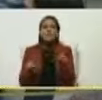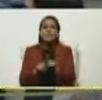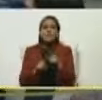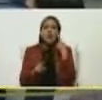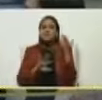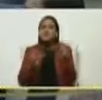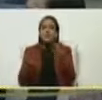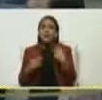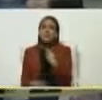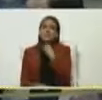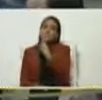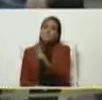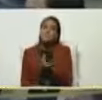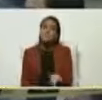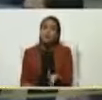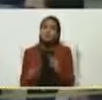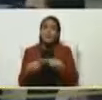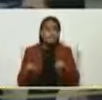Silvia?